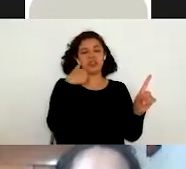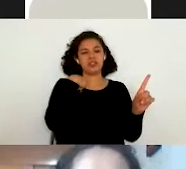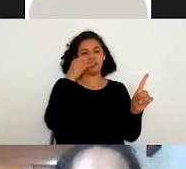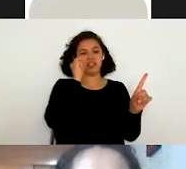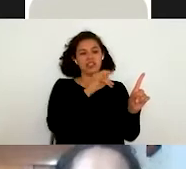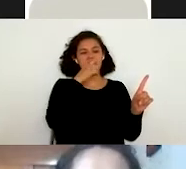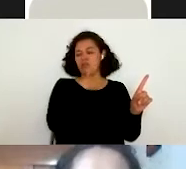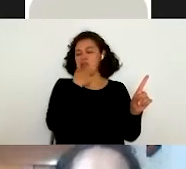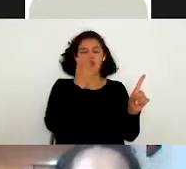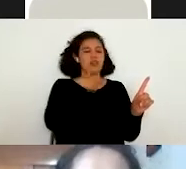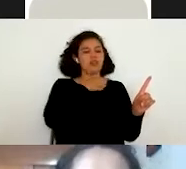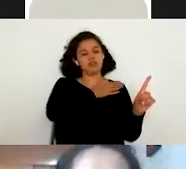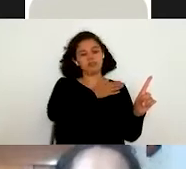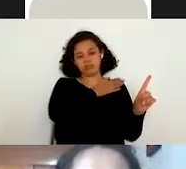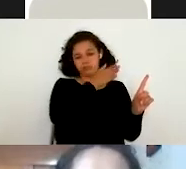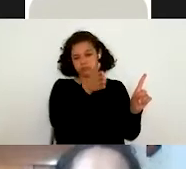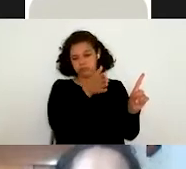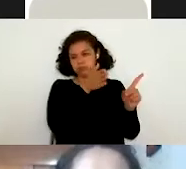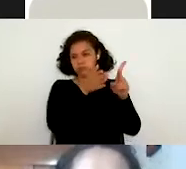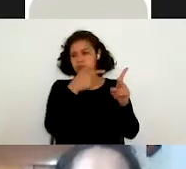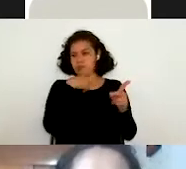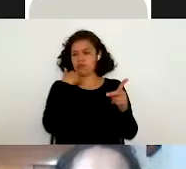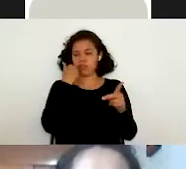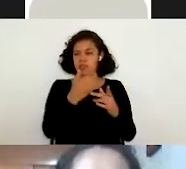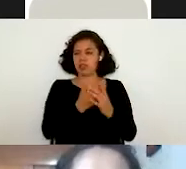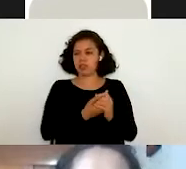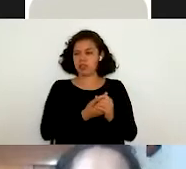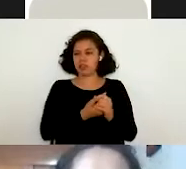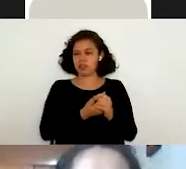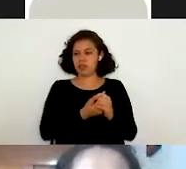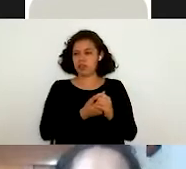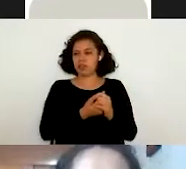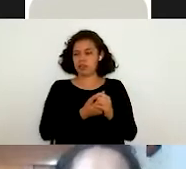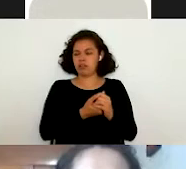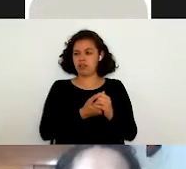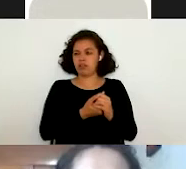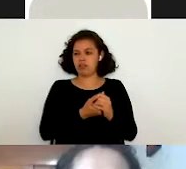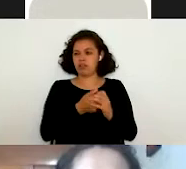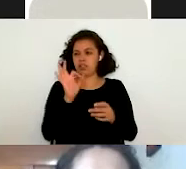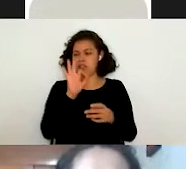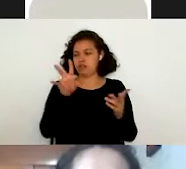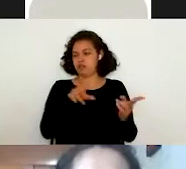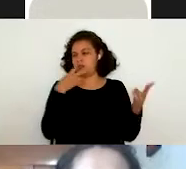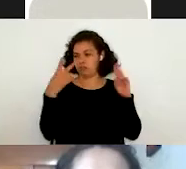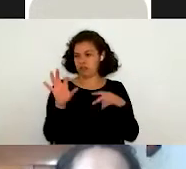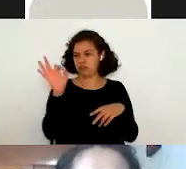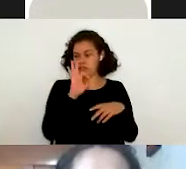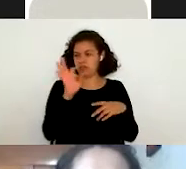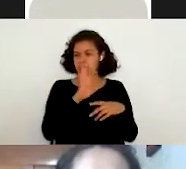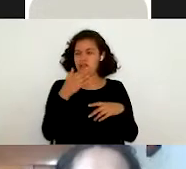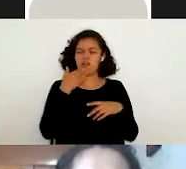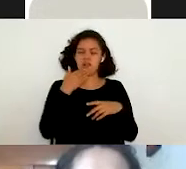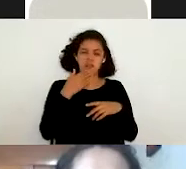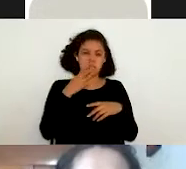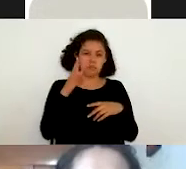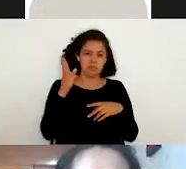vez no está teniendo los resultados que yo esperaba. Y si es al revés, ¿no? Si sí está marchando bien, si sí